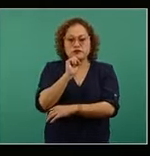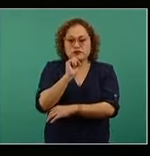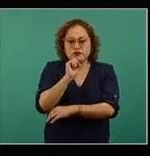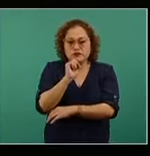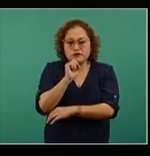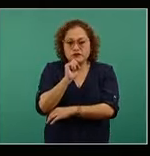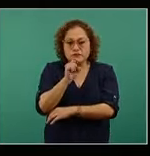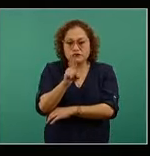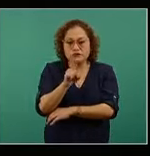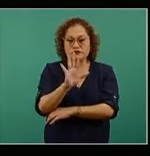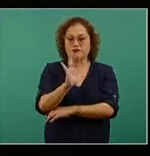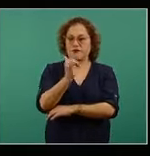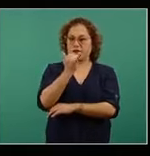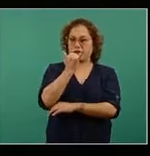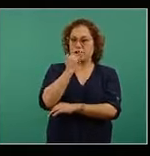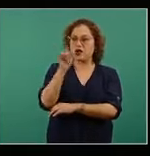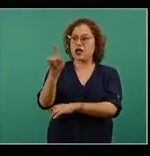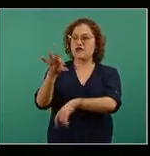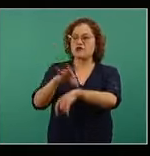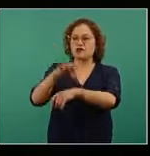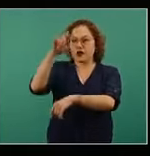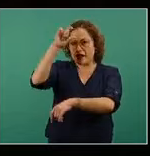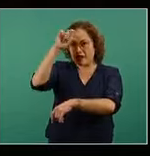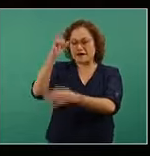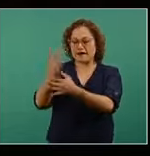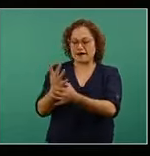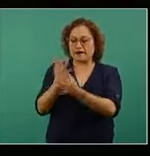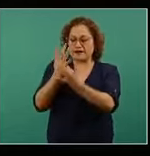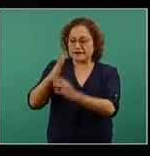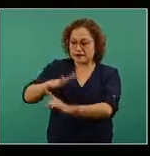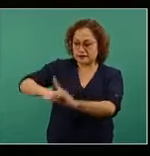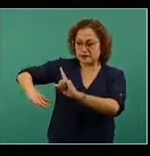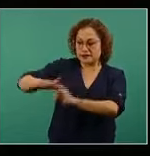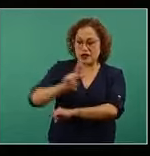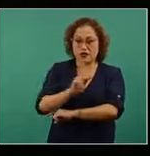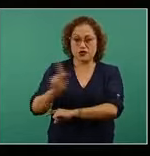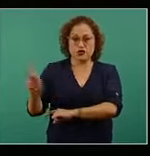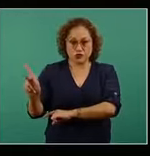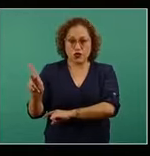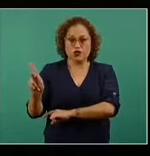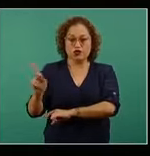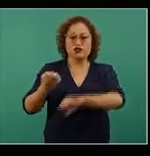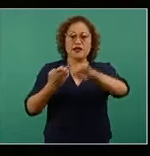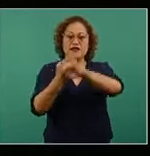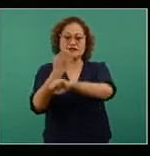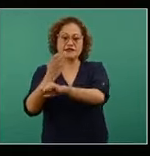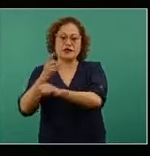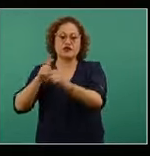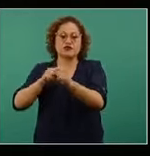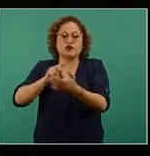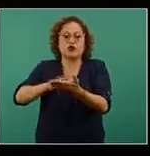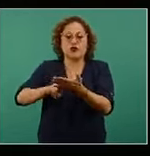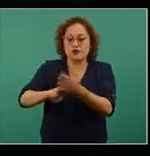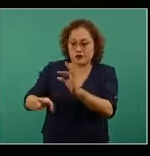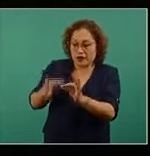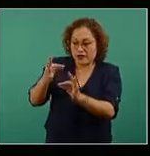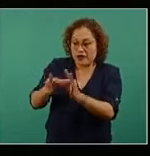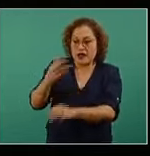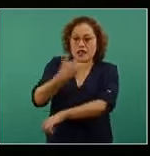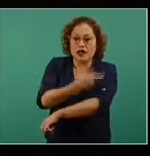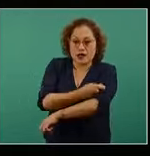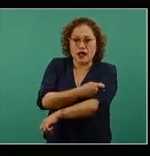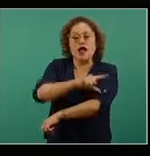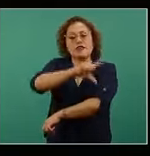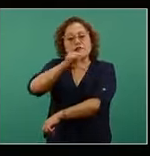alegre y vacunar a las personas a estas personas en estados con semáforo verde si lo continúan con lances de semáforo amarillo